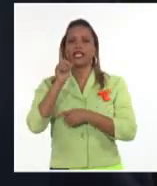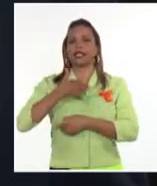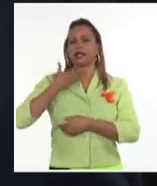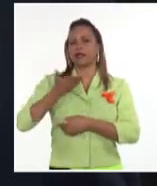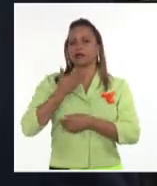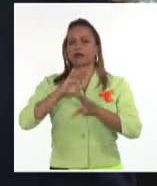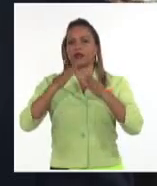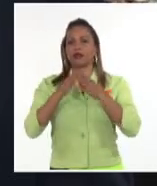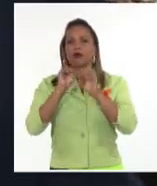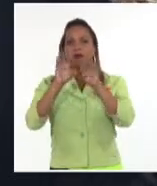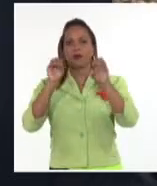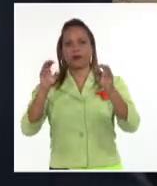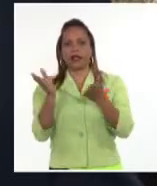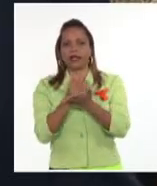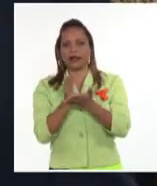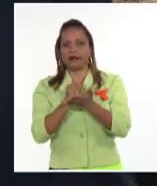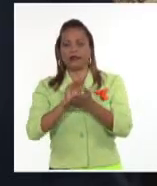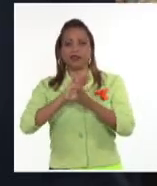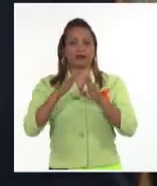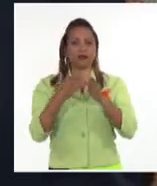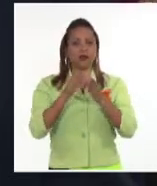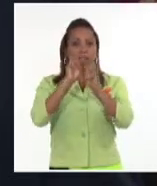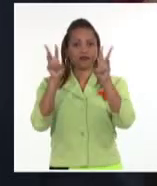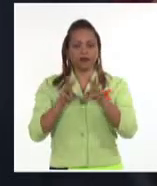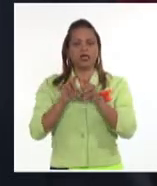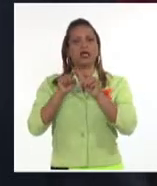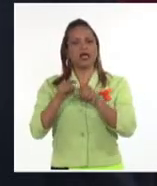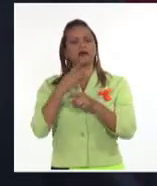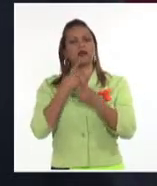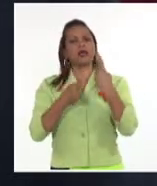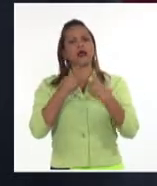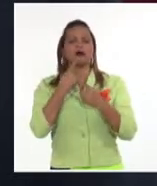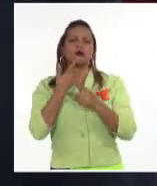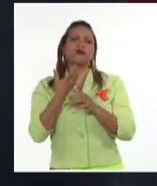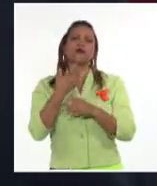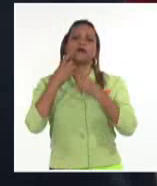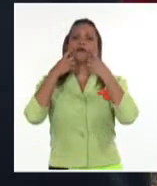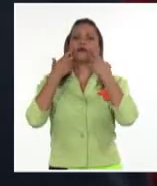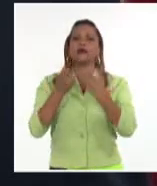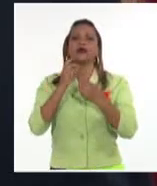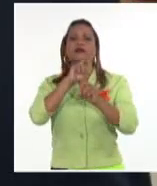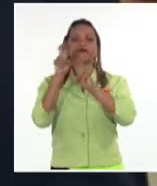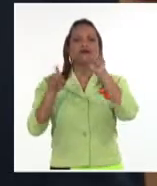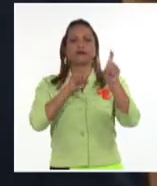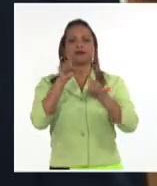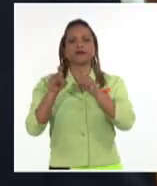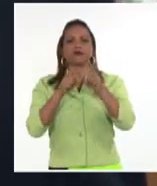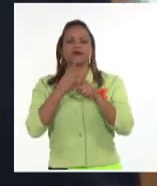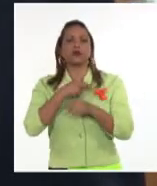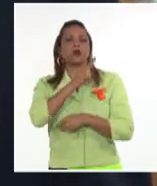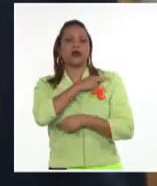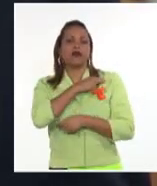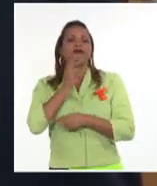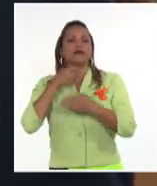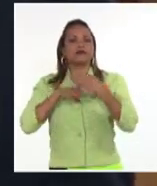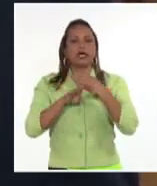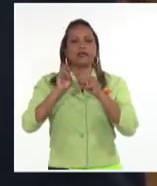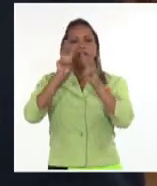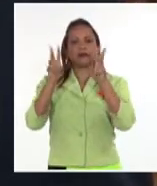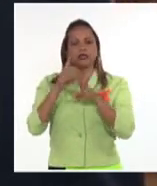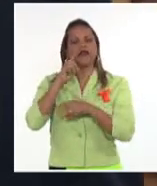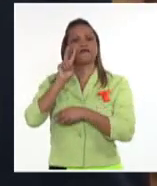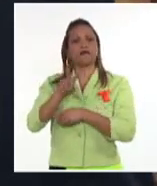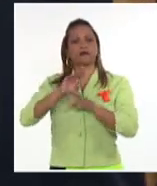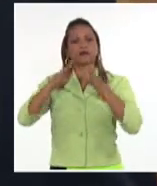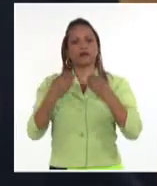que se publica en las revistas, lo que se publica en sus sitios, puede ser realmente una fuente importante de consulta para nuestros directivos, para realmente tener a nuestra disposición